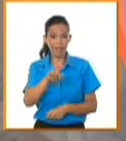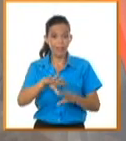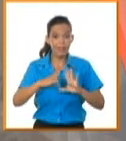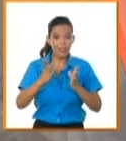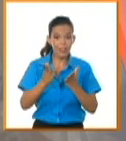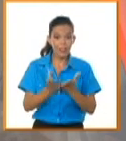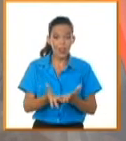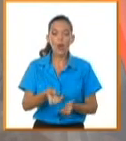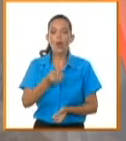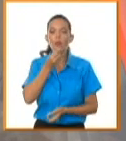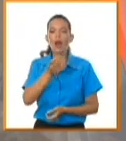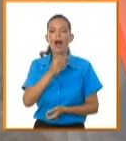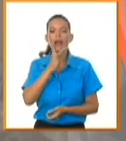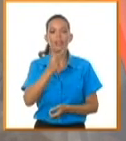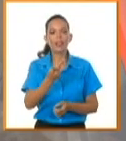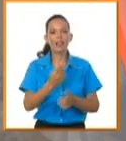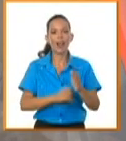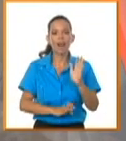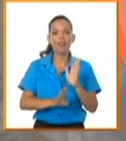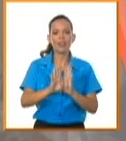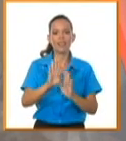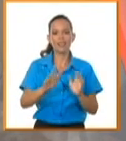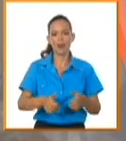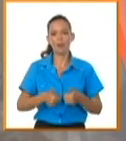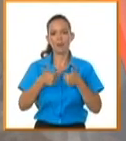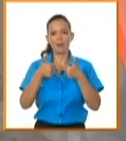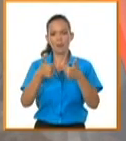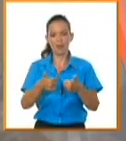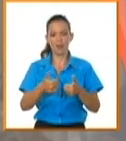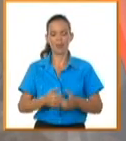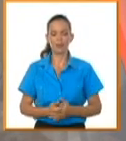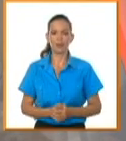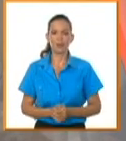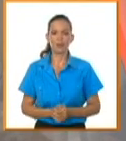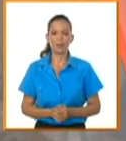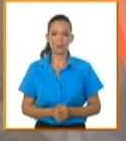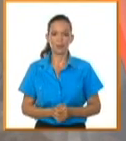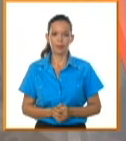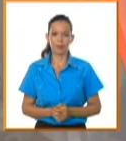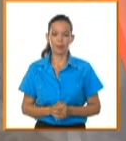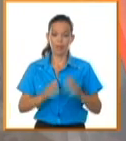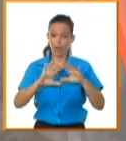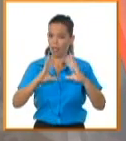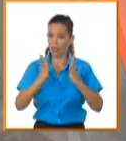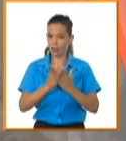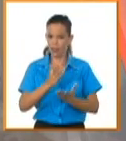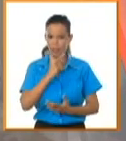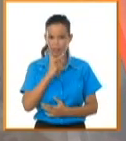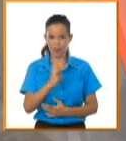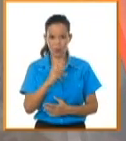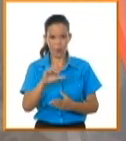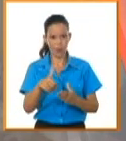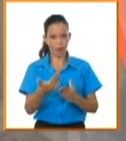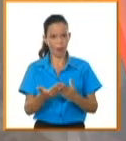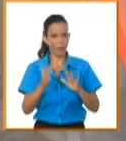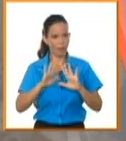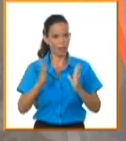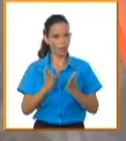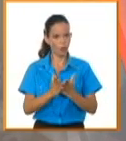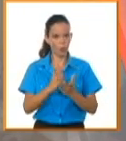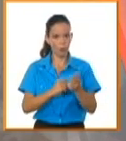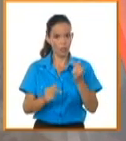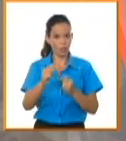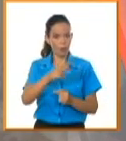poder avanzar en la preparación del resto de las entidades que nos acompañan y muy especialmente las autoridades